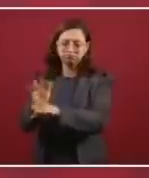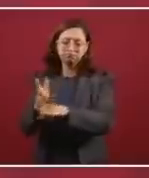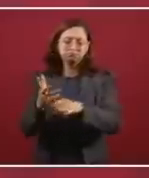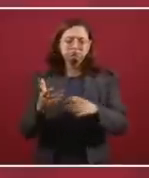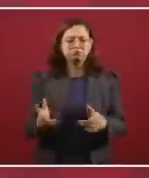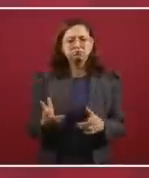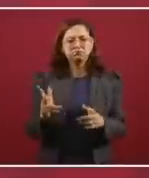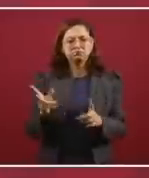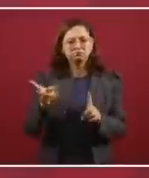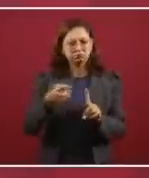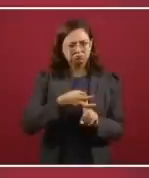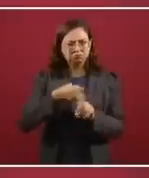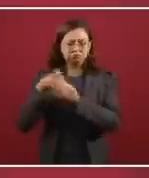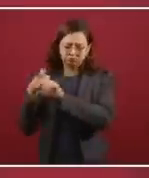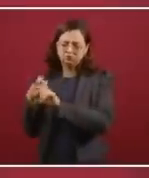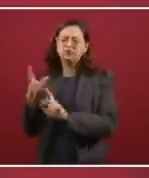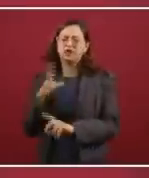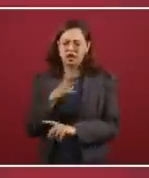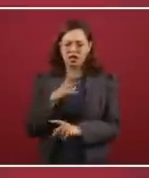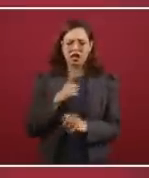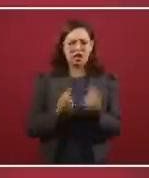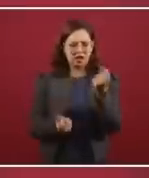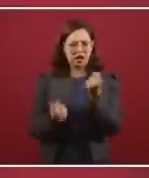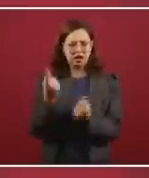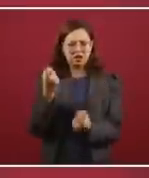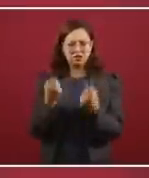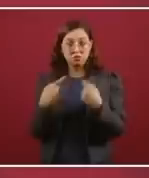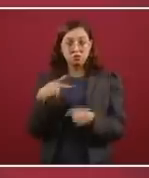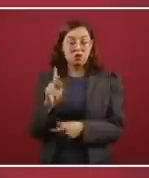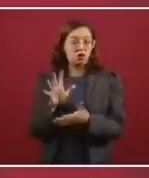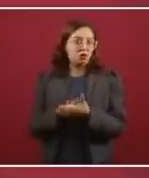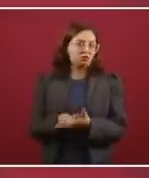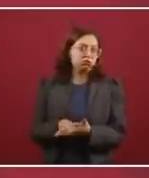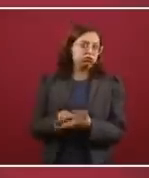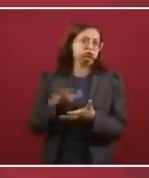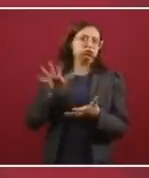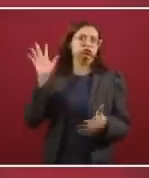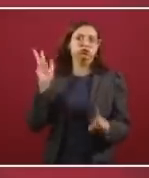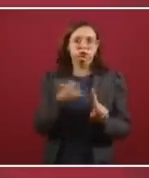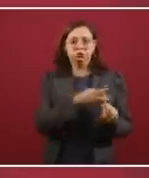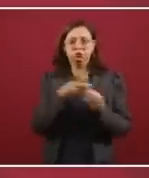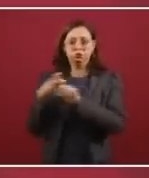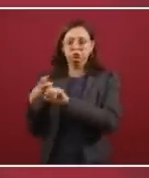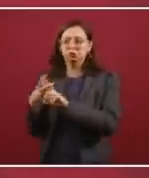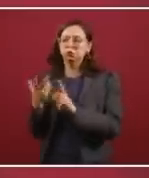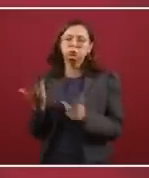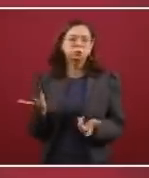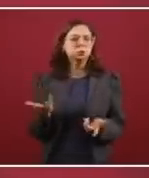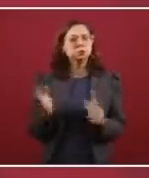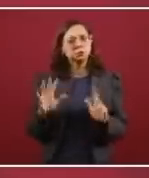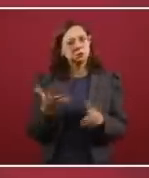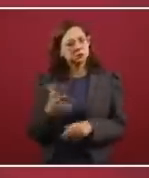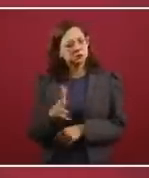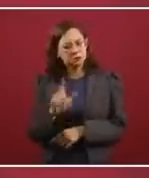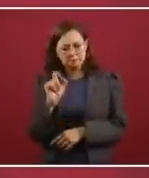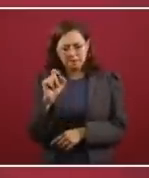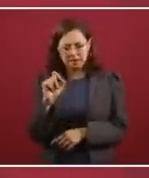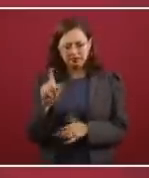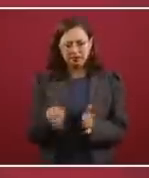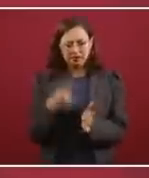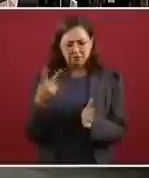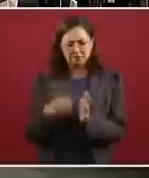pero no son masivos. Los que nosotros hemos podido investigar, hemos hecho como 20 casos. Pero si tú tienes referencia de que